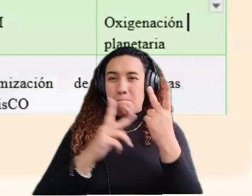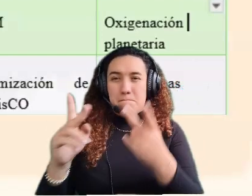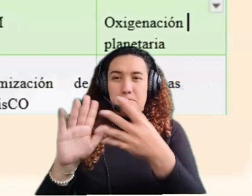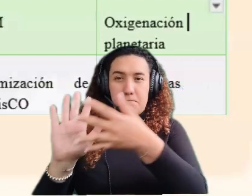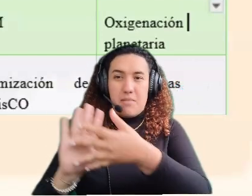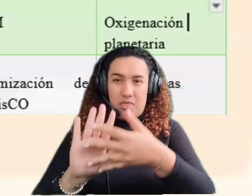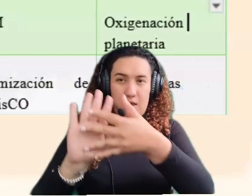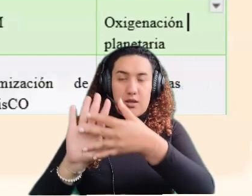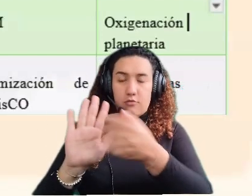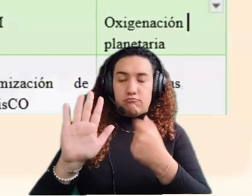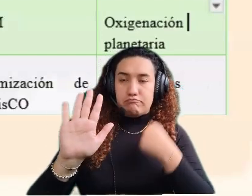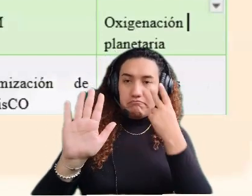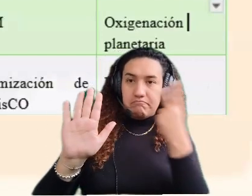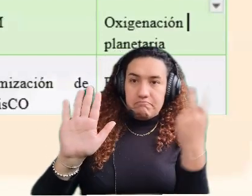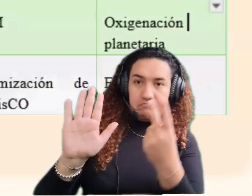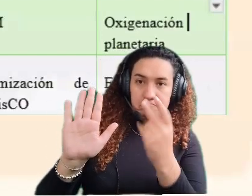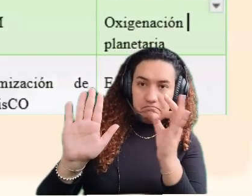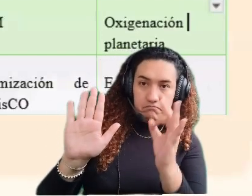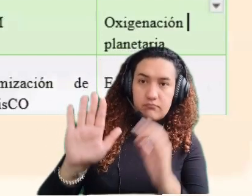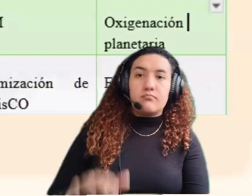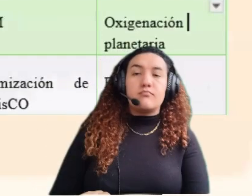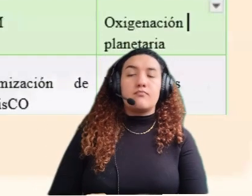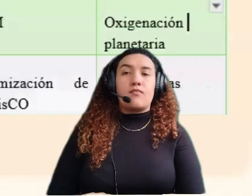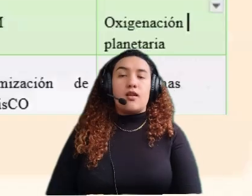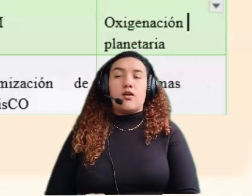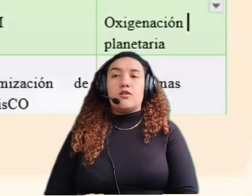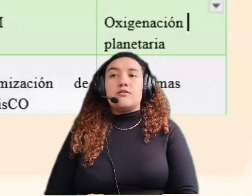en los cuadros que están en la pantalla.